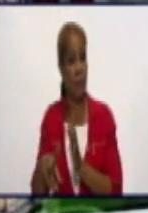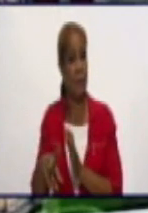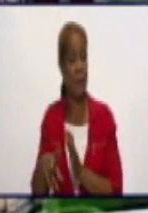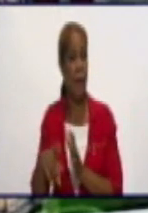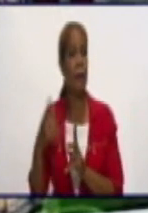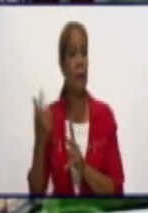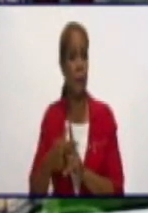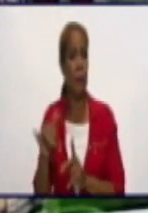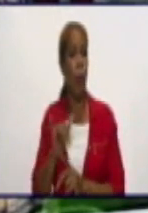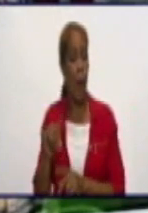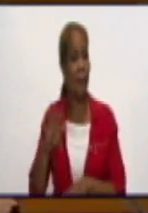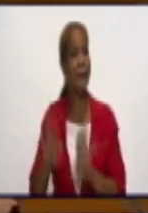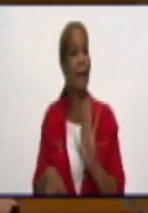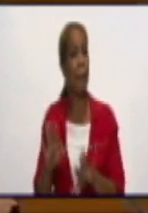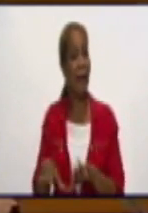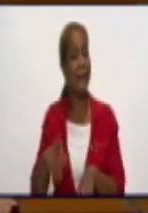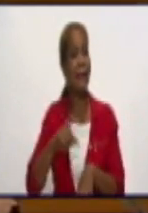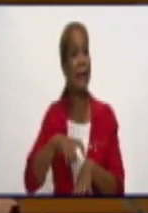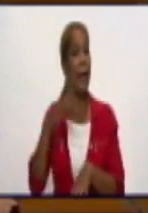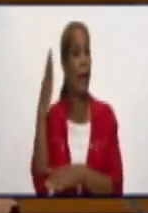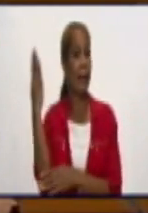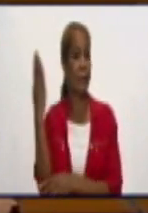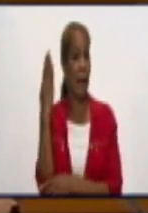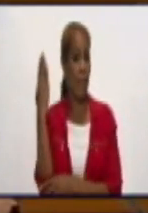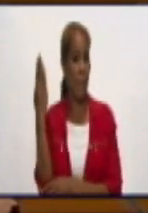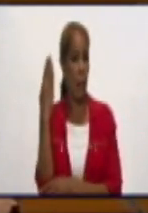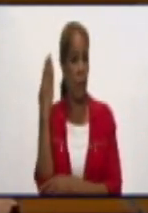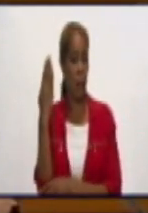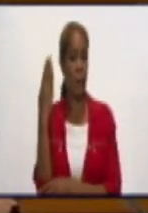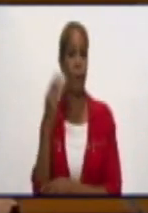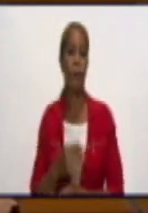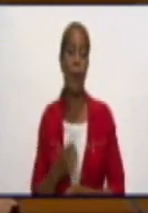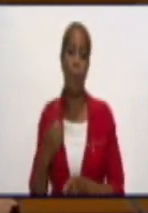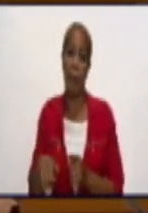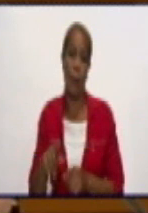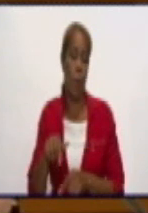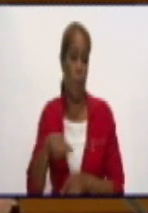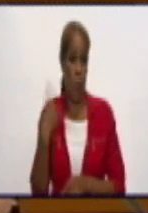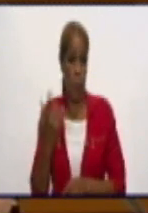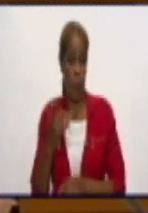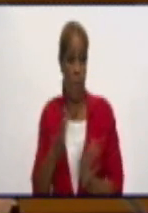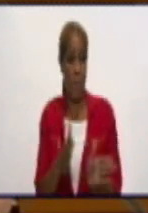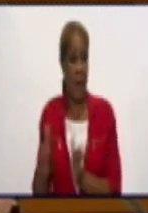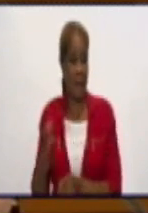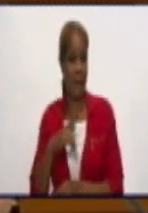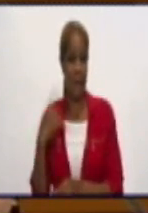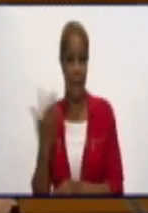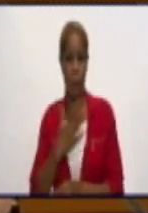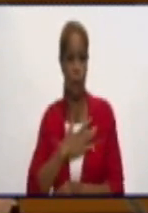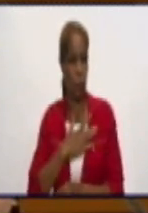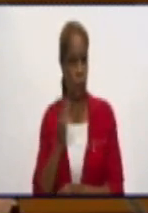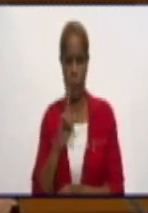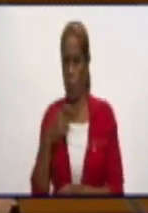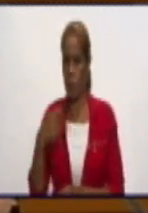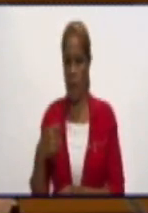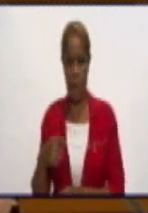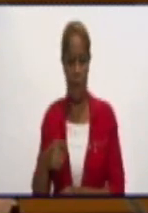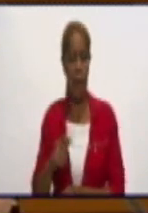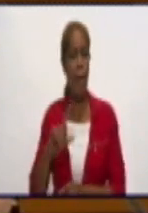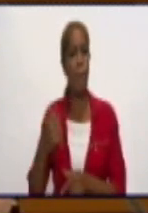Heide? Sí, como bien dices, por esta causa no debe haber afectación el día de hoy. Señalar que por trabajos